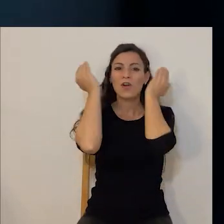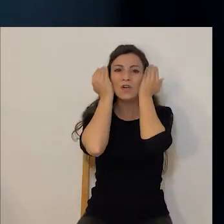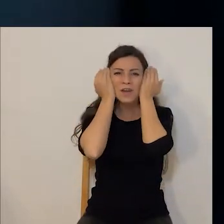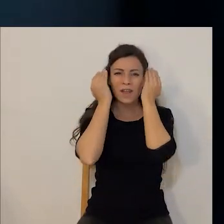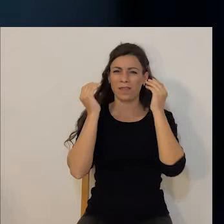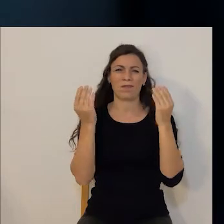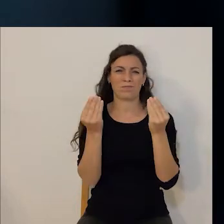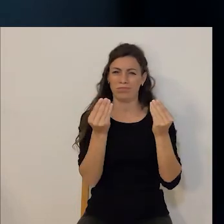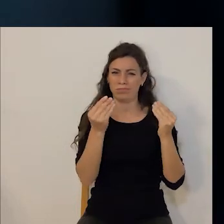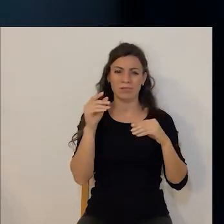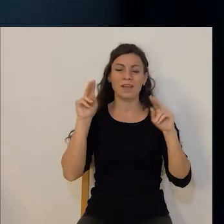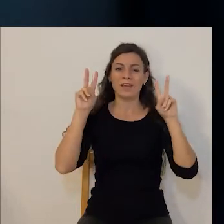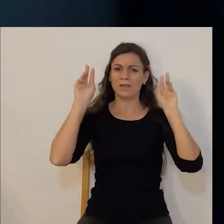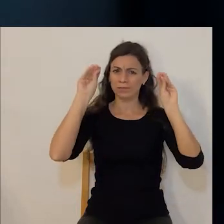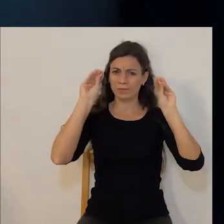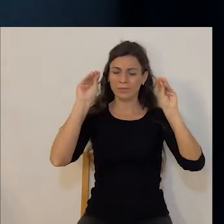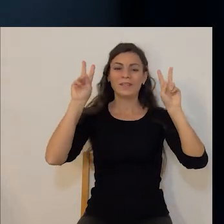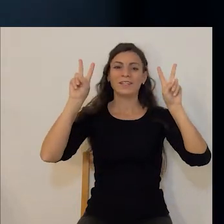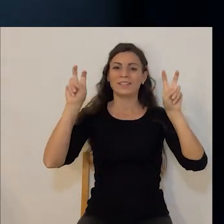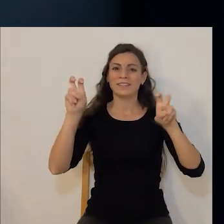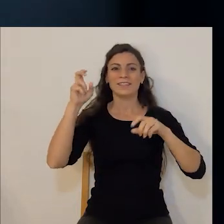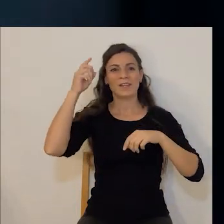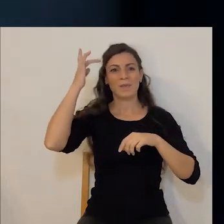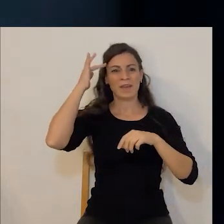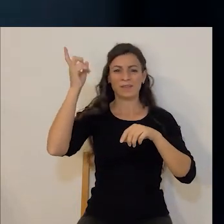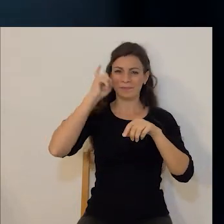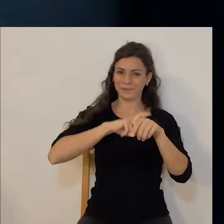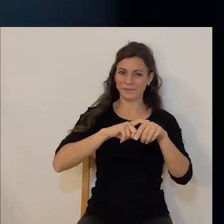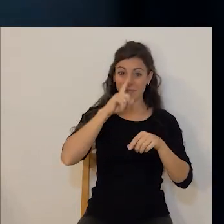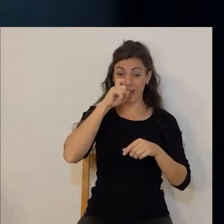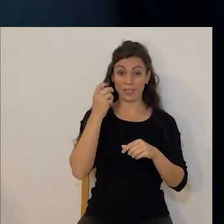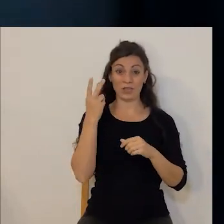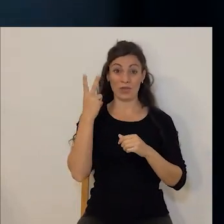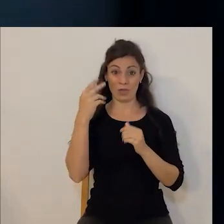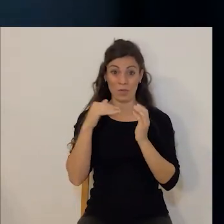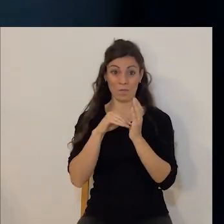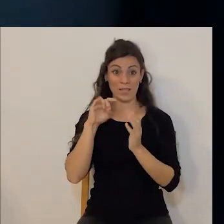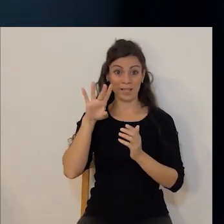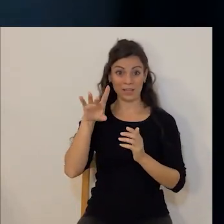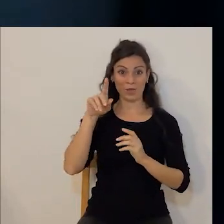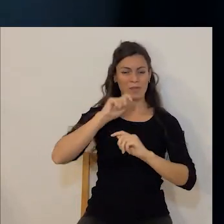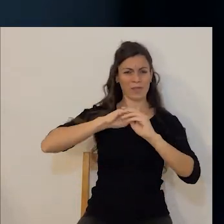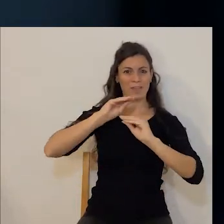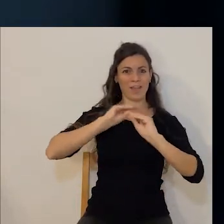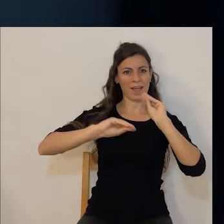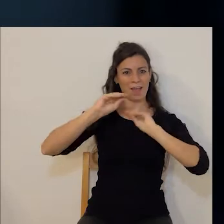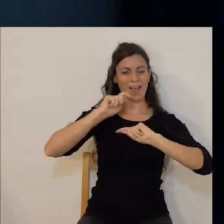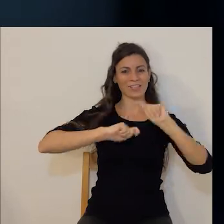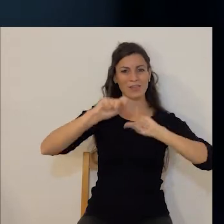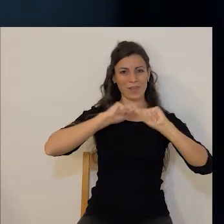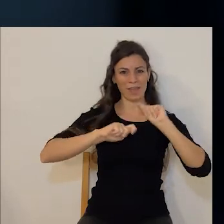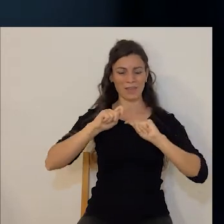neuroeducación e innovación educativa. Desde el año 2014 preside la asociación AFIN 21,